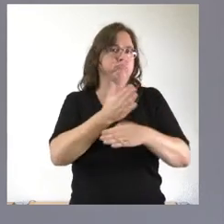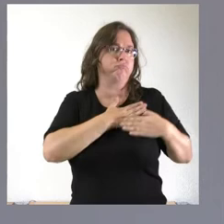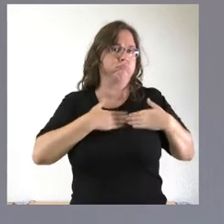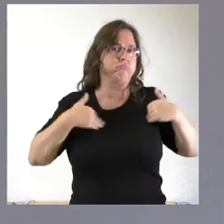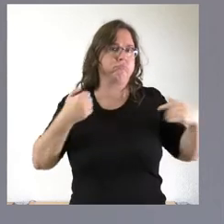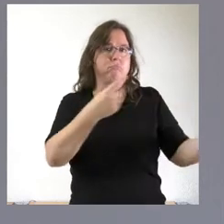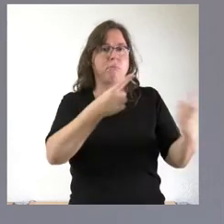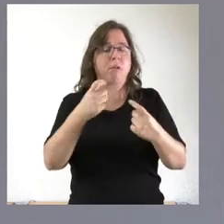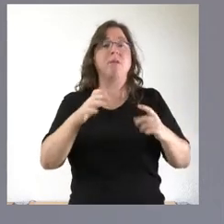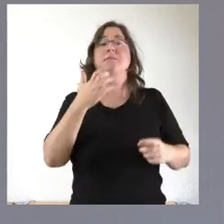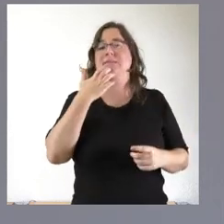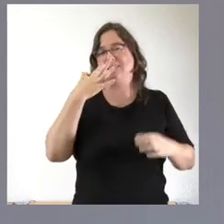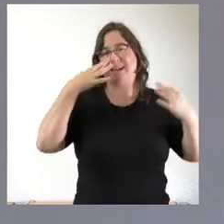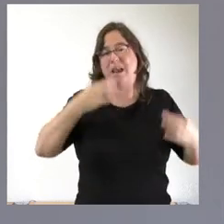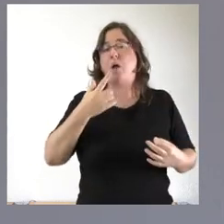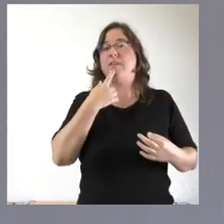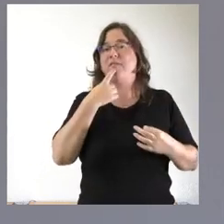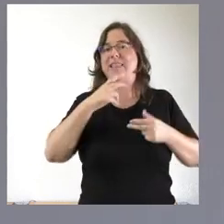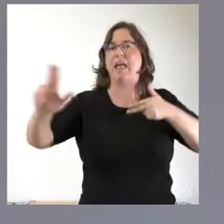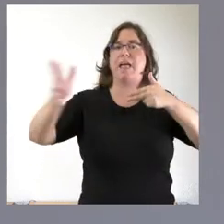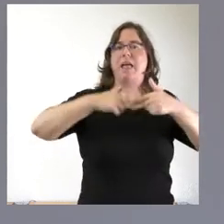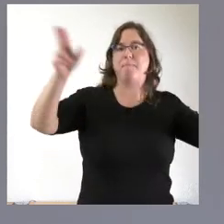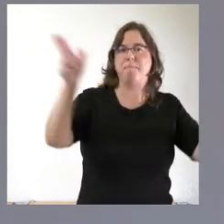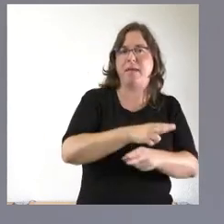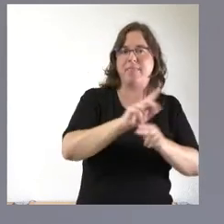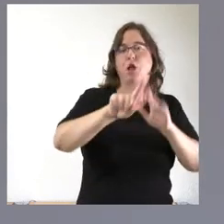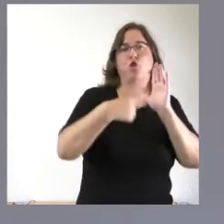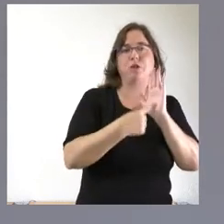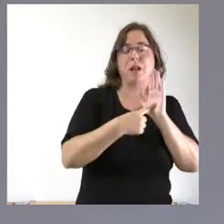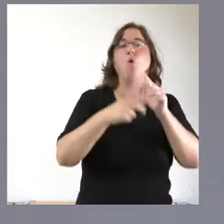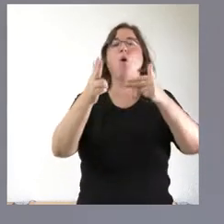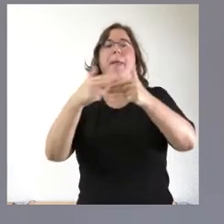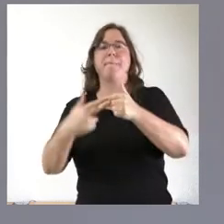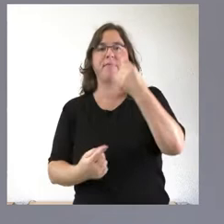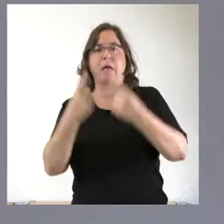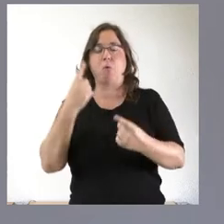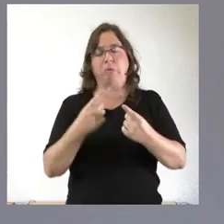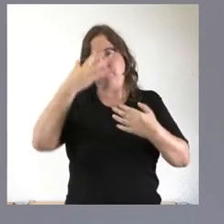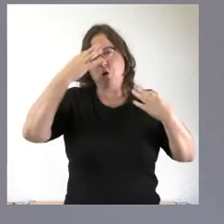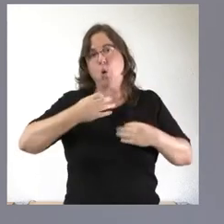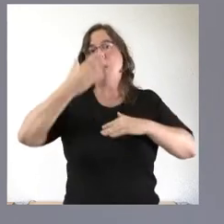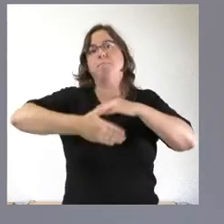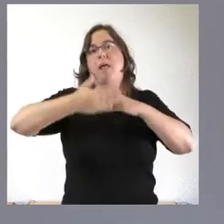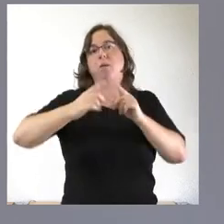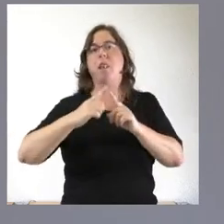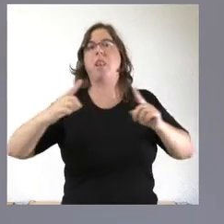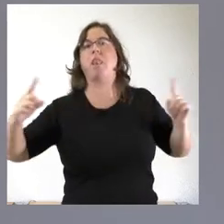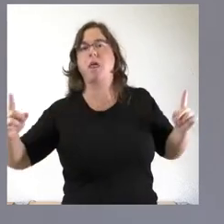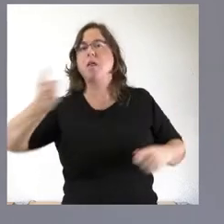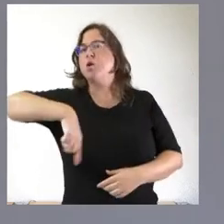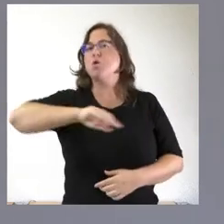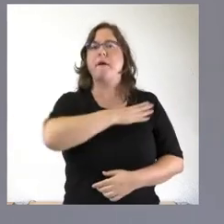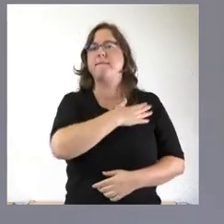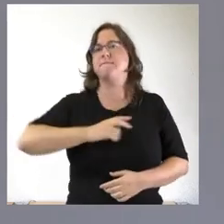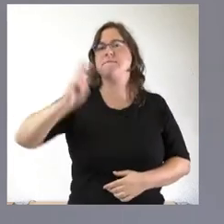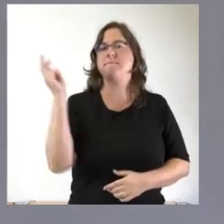naturalmente, en función de que hubiera una enmienda de totalidad o posibles enmiendas parciales, pues, lógicamente, el plazo se dilatará. Pero nosotros lo que venimos es a